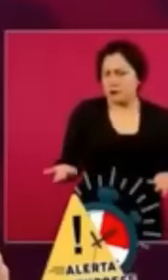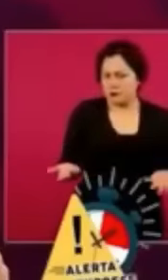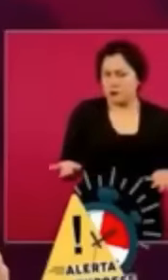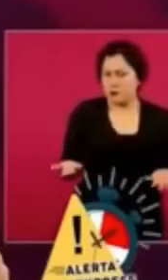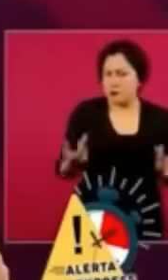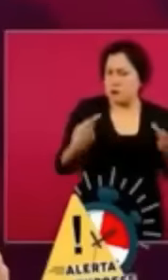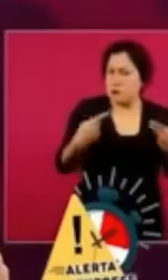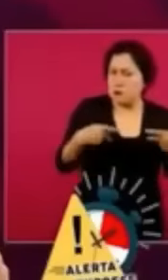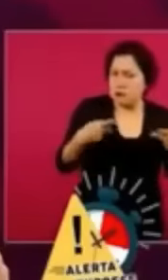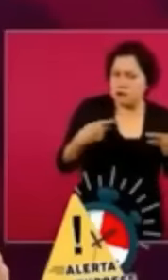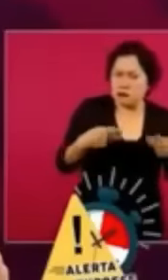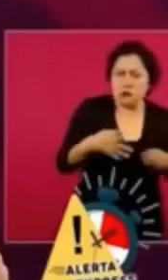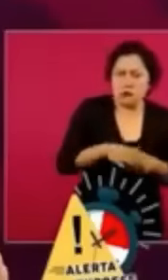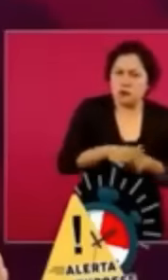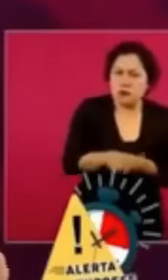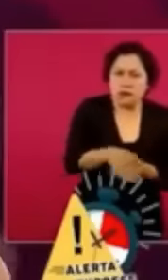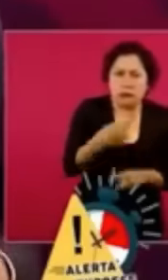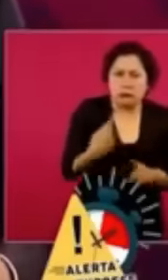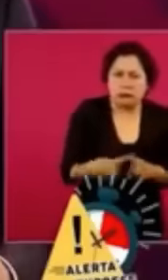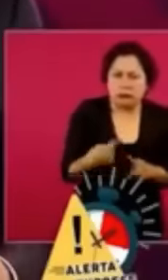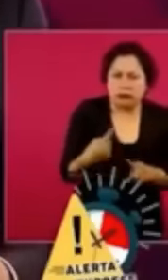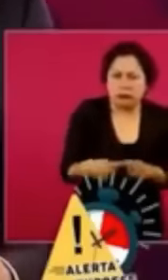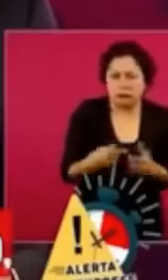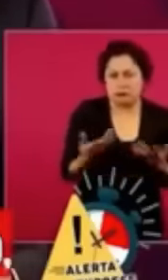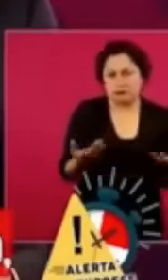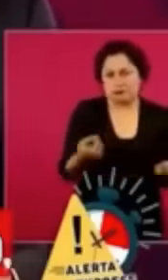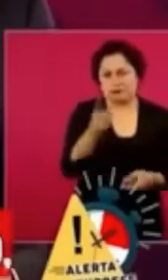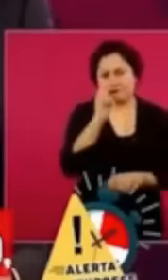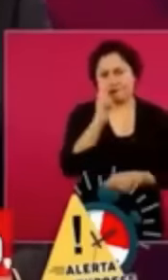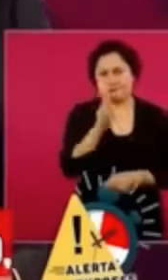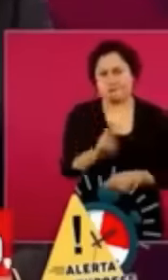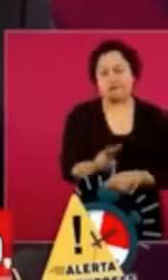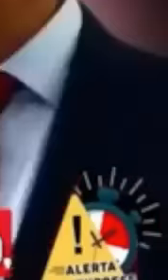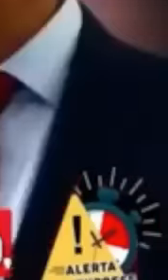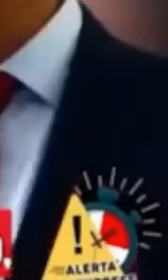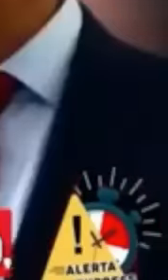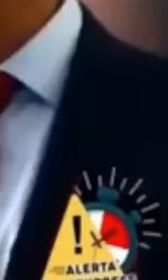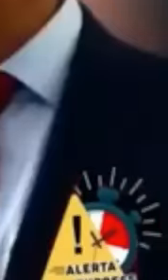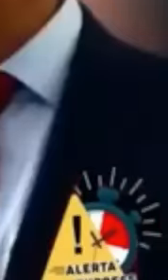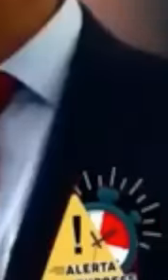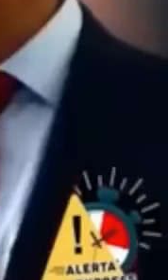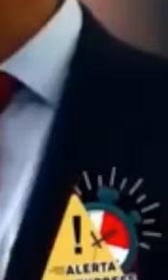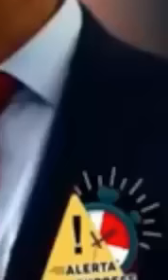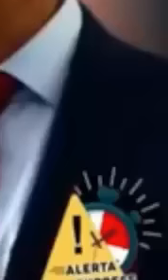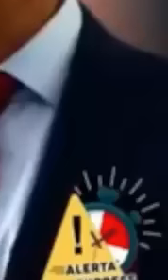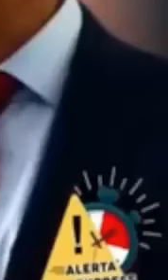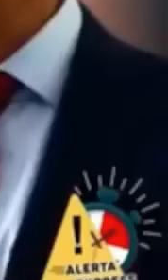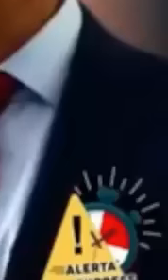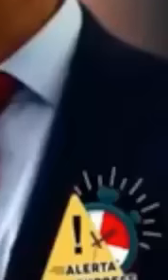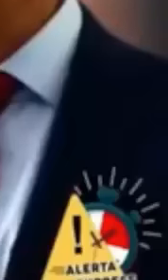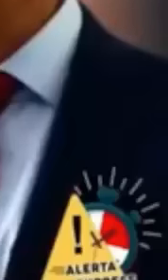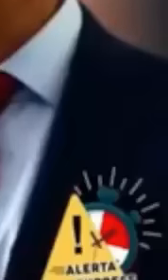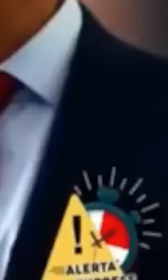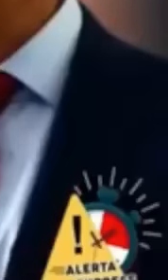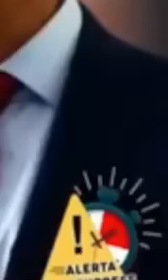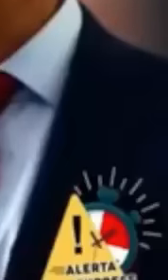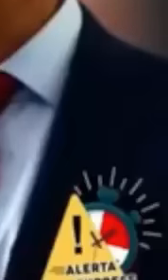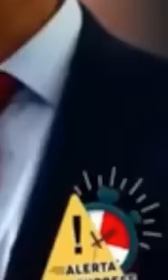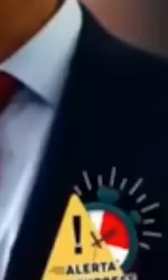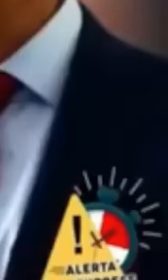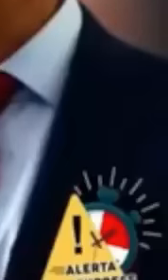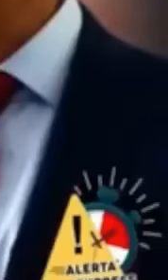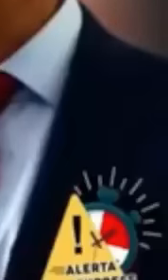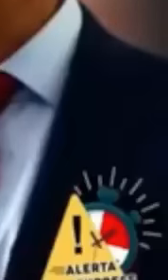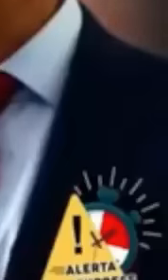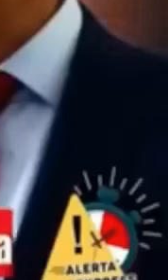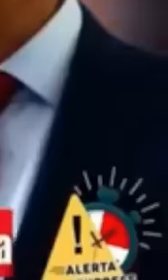representaba un riesgo para la relación entre ambos países. Y hoy, así como hace un par de meses se le tocó a AMLO, la presidenta Claudia Sheinbaum le pintó una raya al